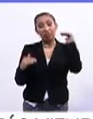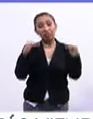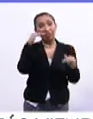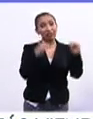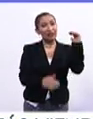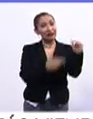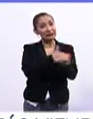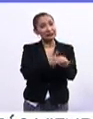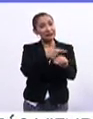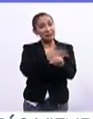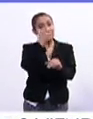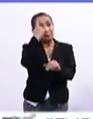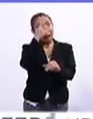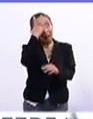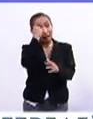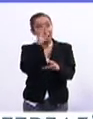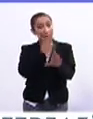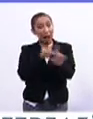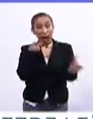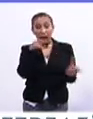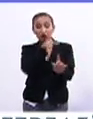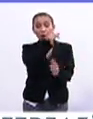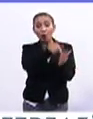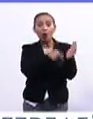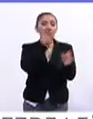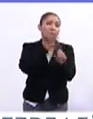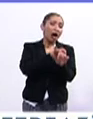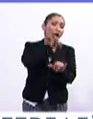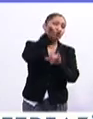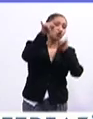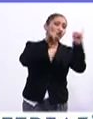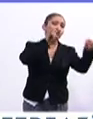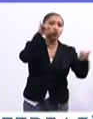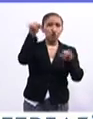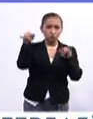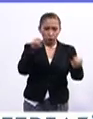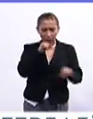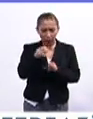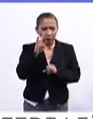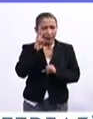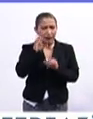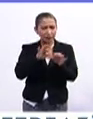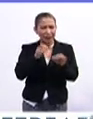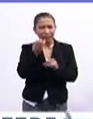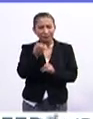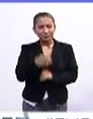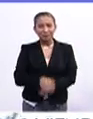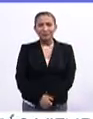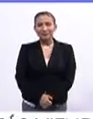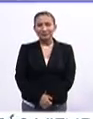en los procesos de aprendizaje, de manera especial en zonas de mayor vulnerabilidad. Vamos a ver los detalles.